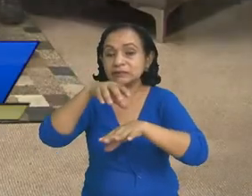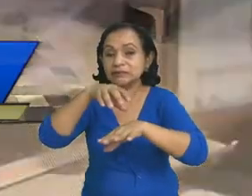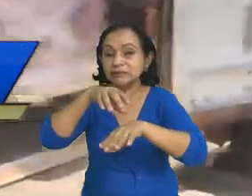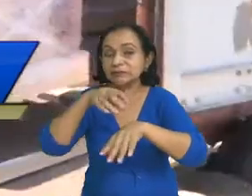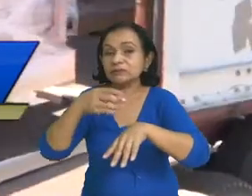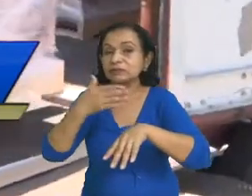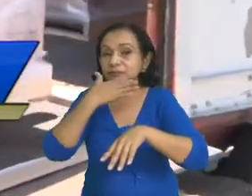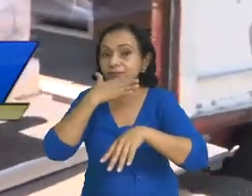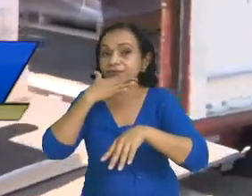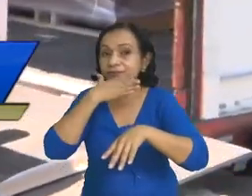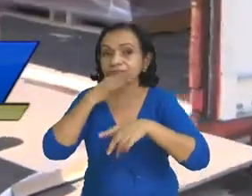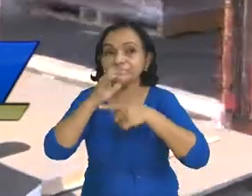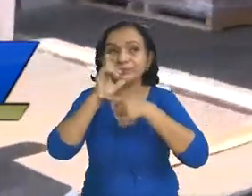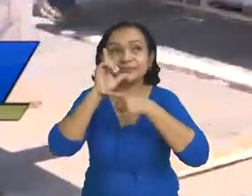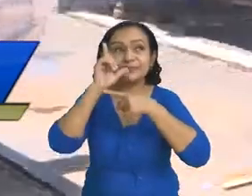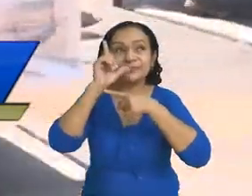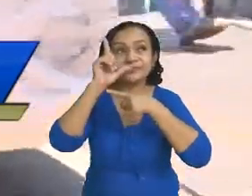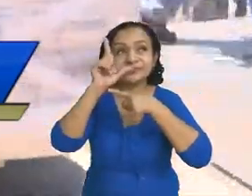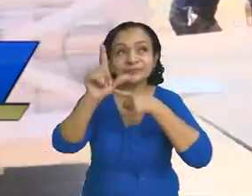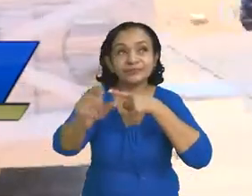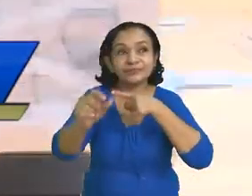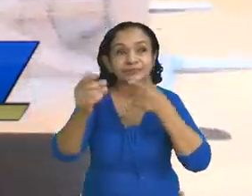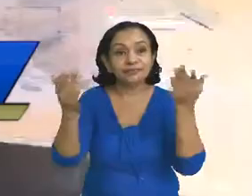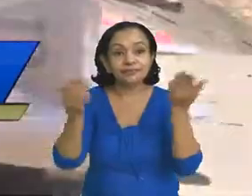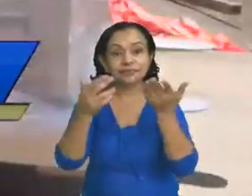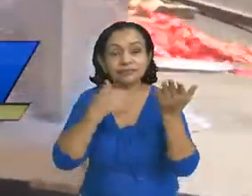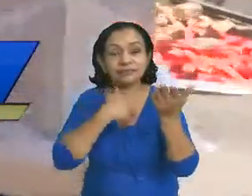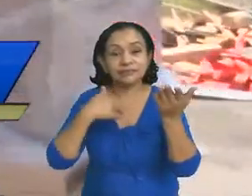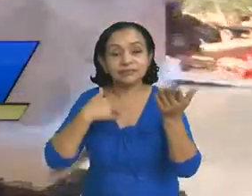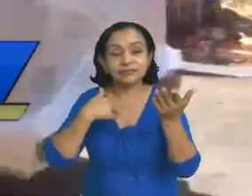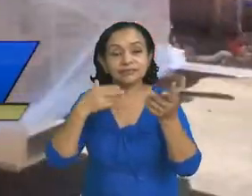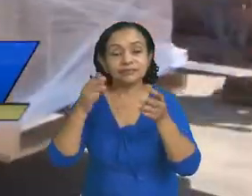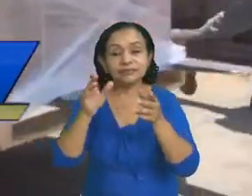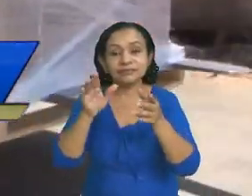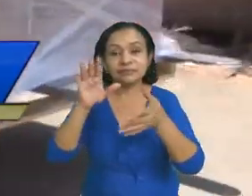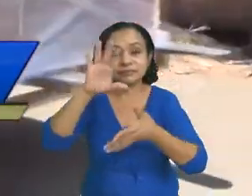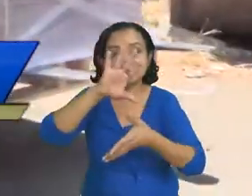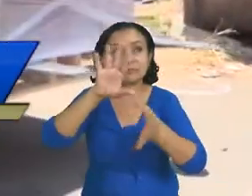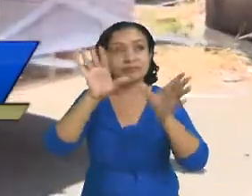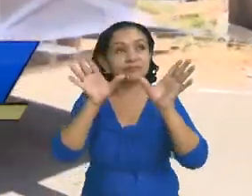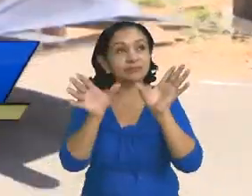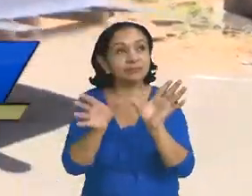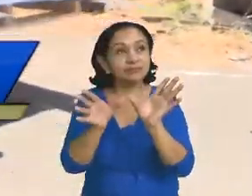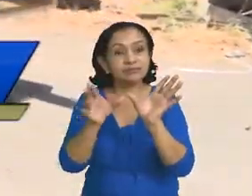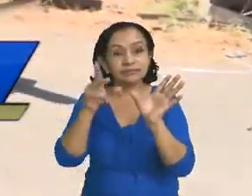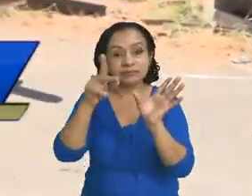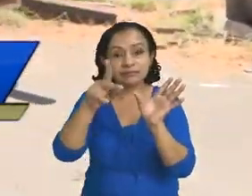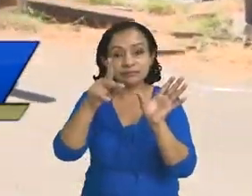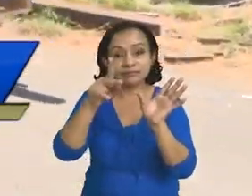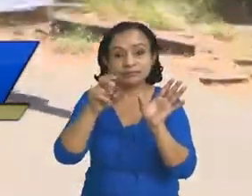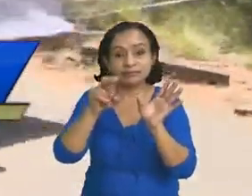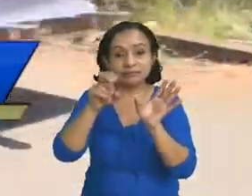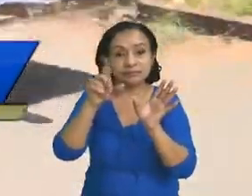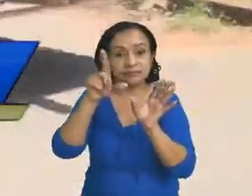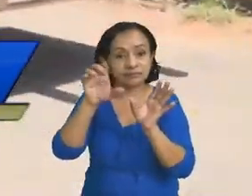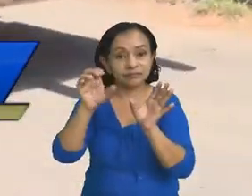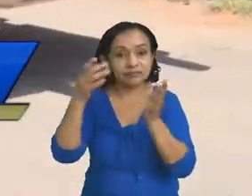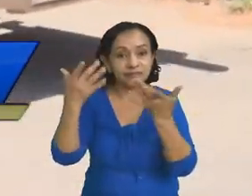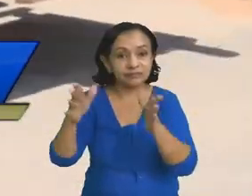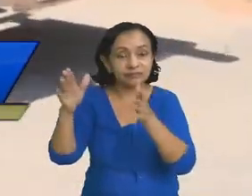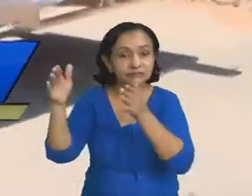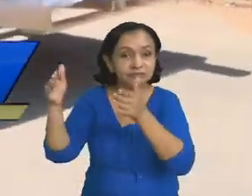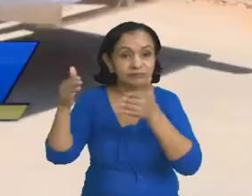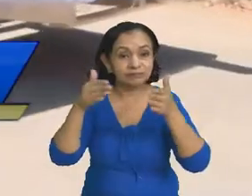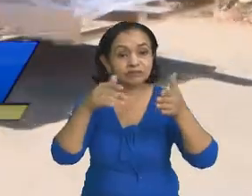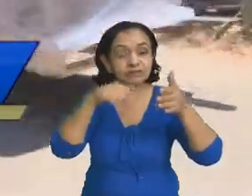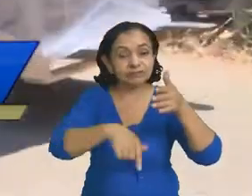La extensión territorial en la zona del Caribe, estos son los paneles que ya están viniendo, que ya